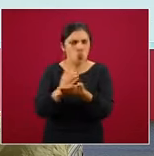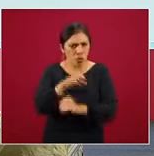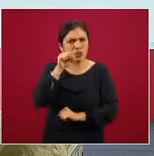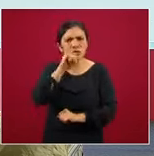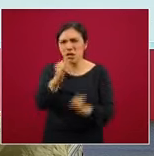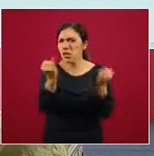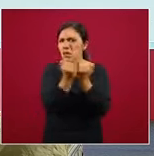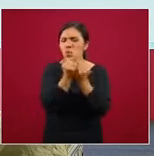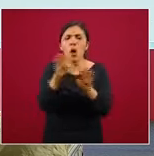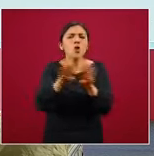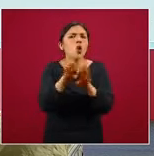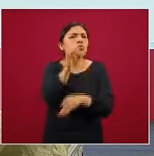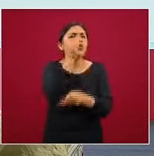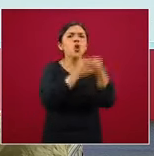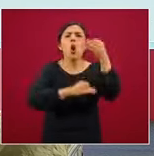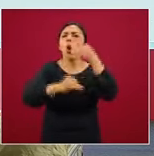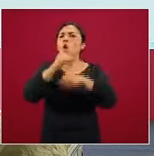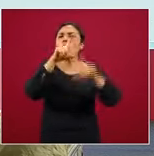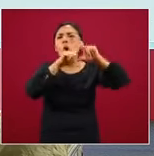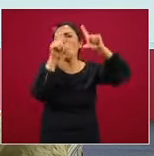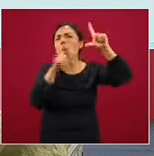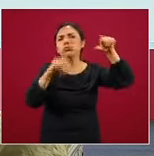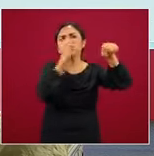recuperan igual que ocurre en las otras